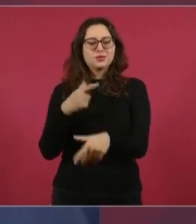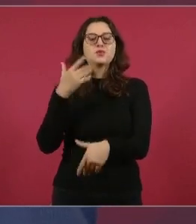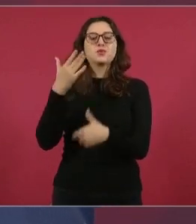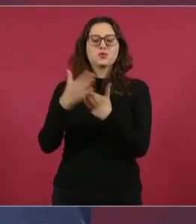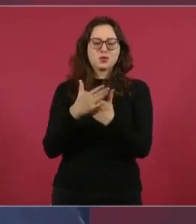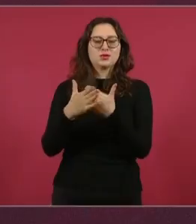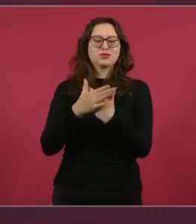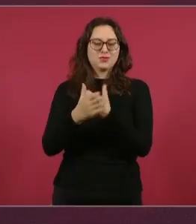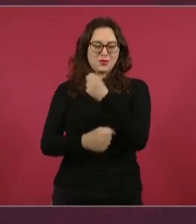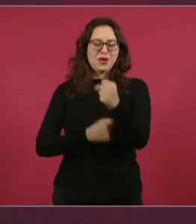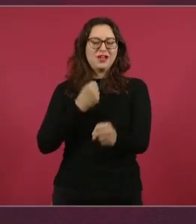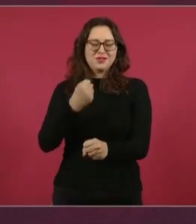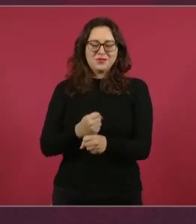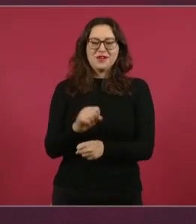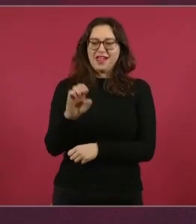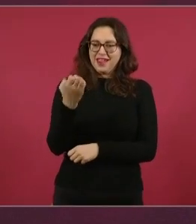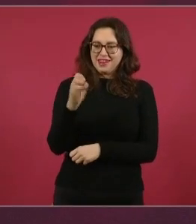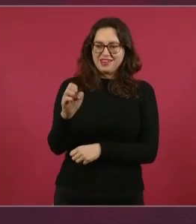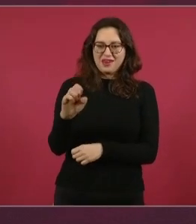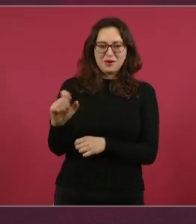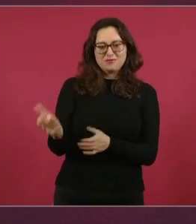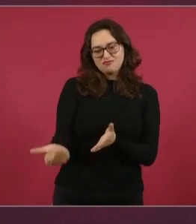del 1 de enero.